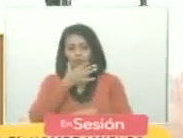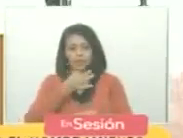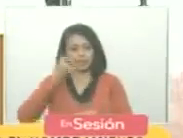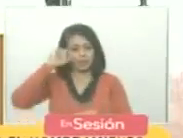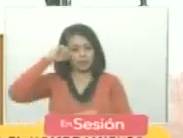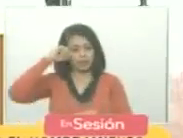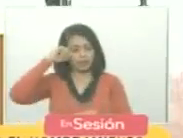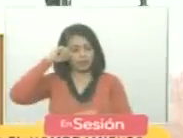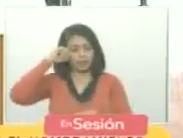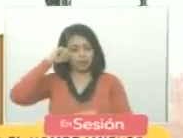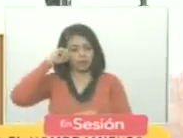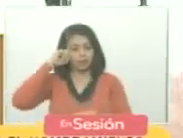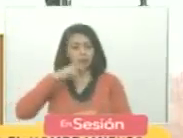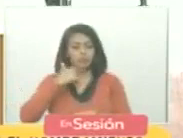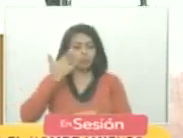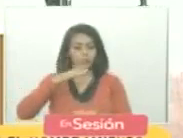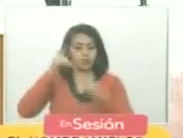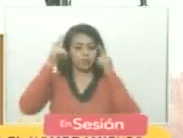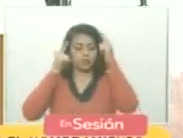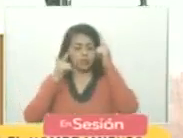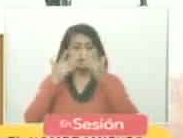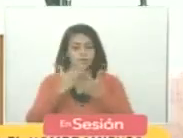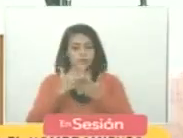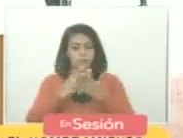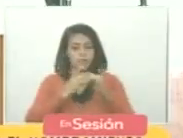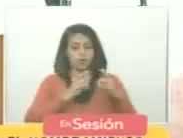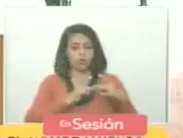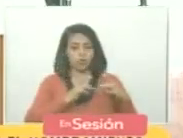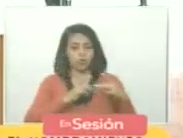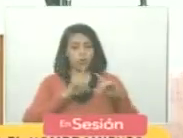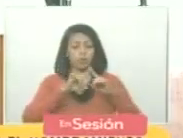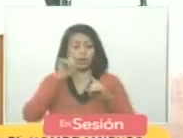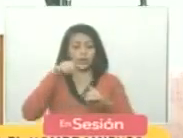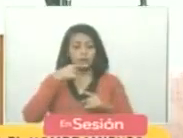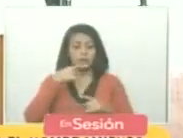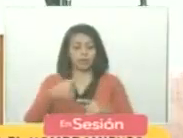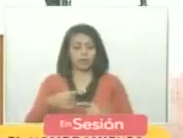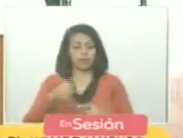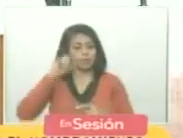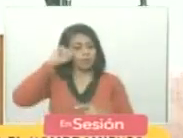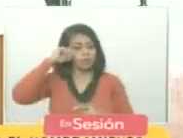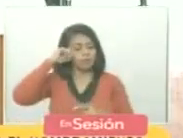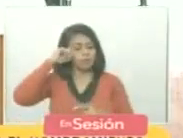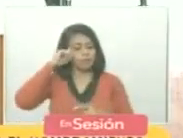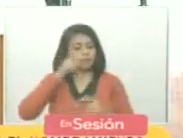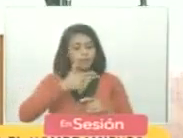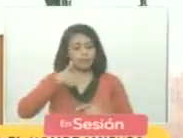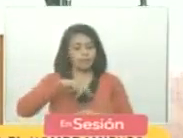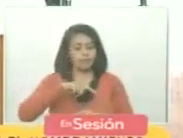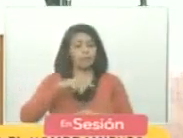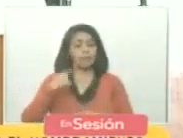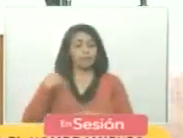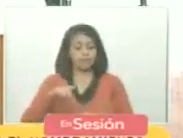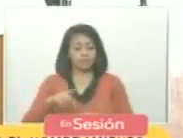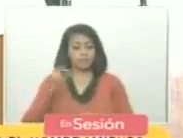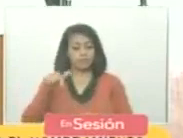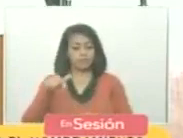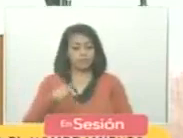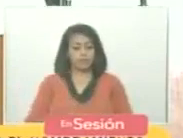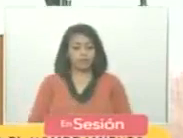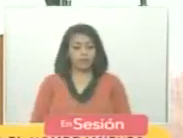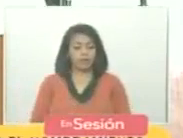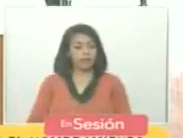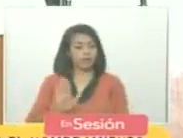recordar la partida de Chávez, siempre nos va a doler, pero también nos va a recordar que tenemos que estar